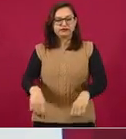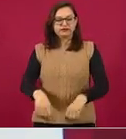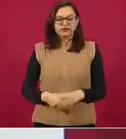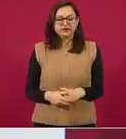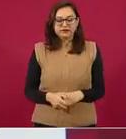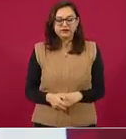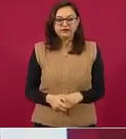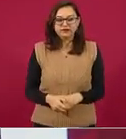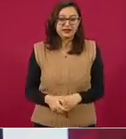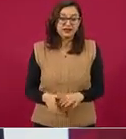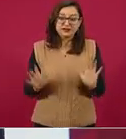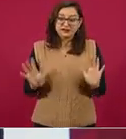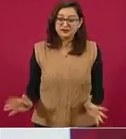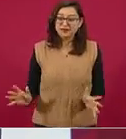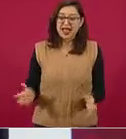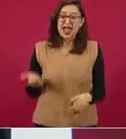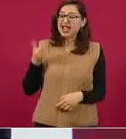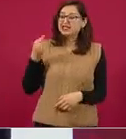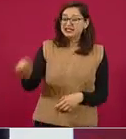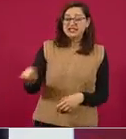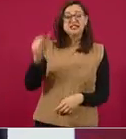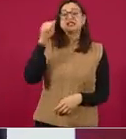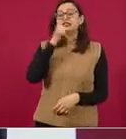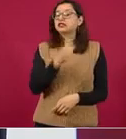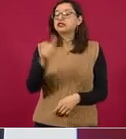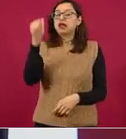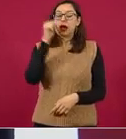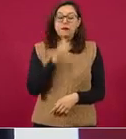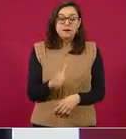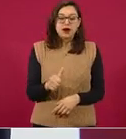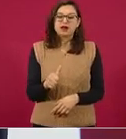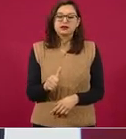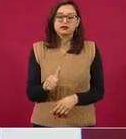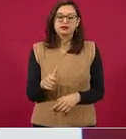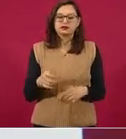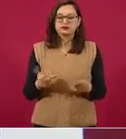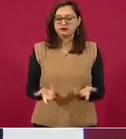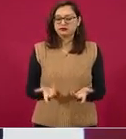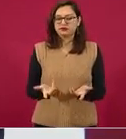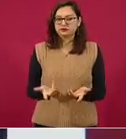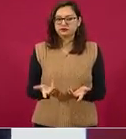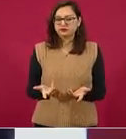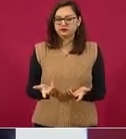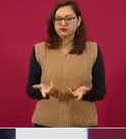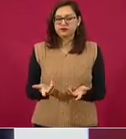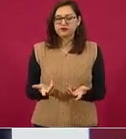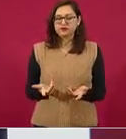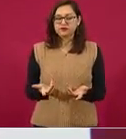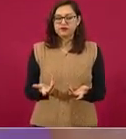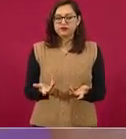Y siempre ha estado ahí. Entonces, no son nada más los que